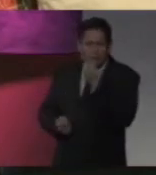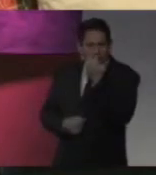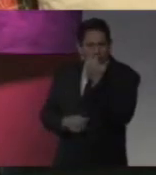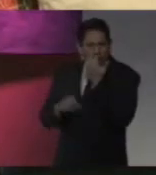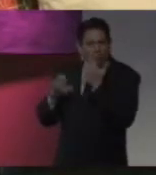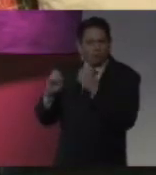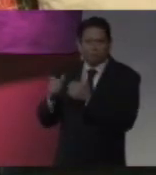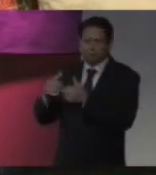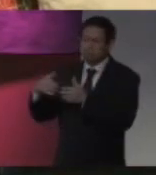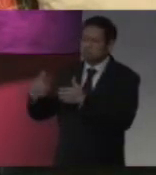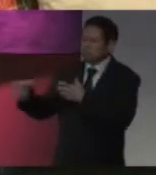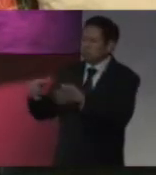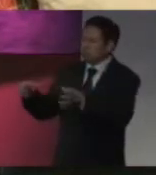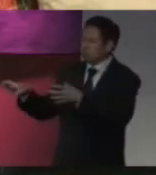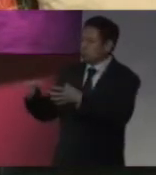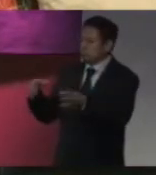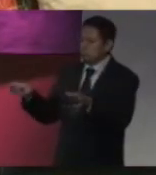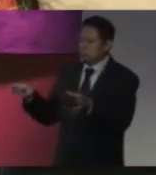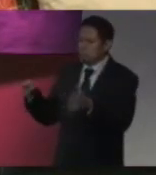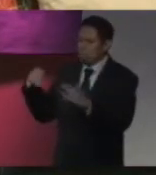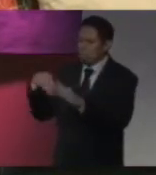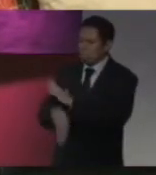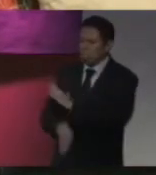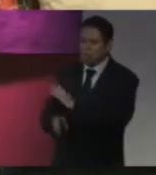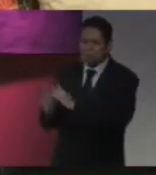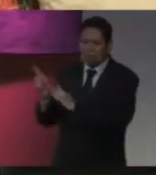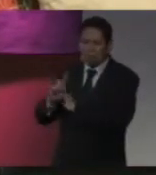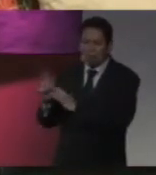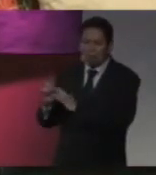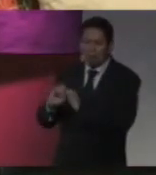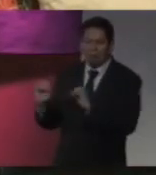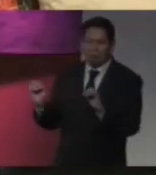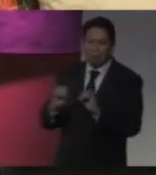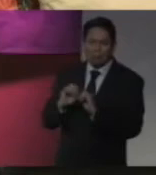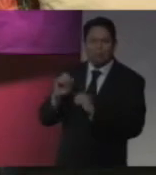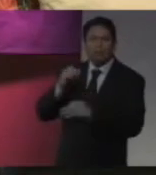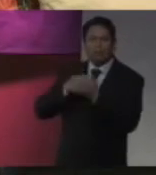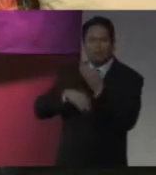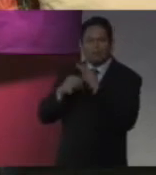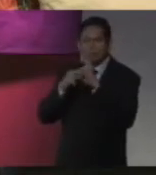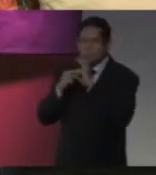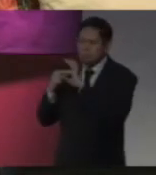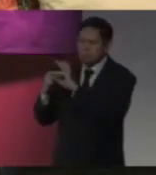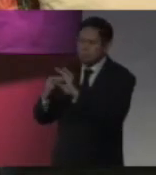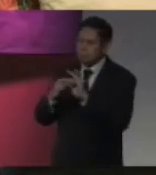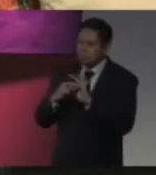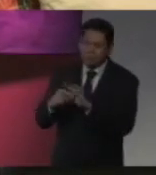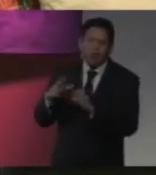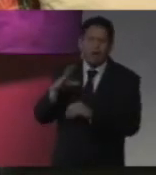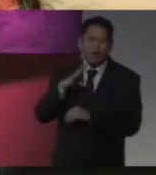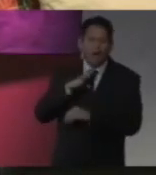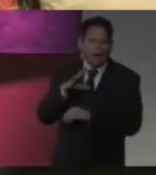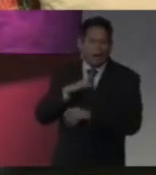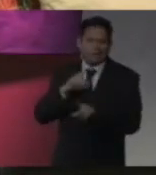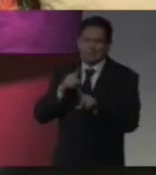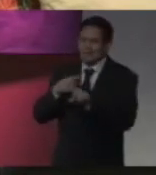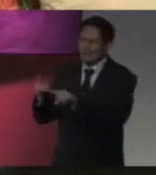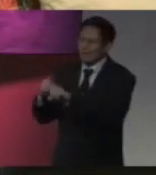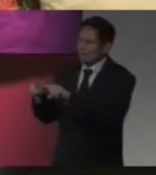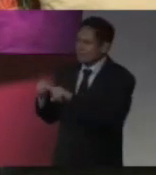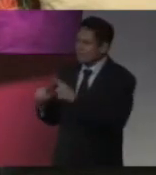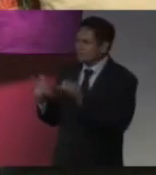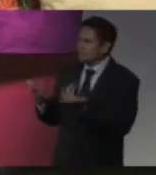ni un sectarismo que inutilizaba a las otras. Había absolutamente de todo. ¿Cómo